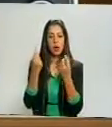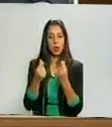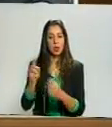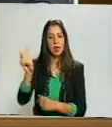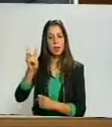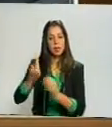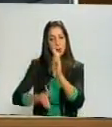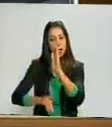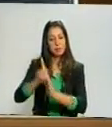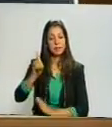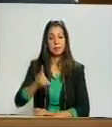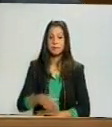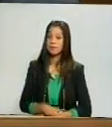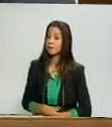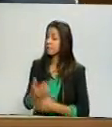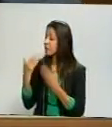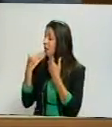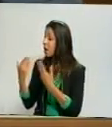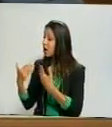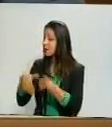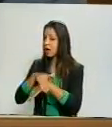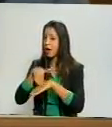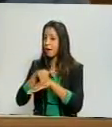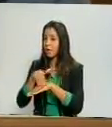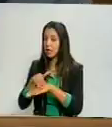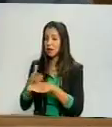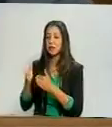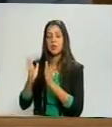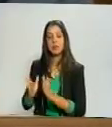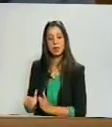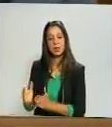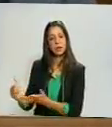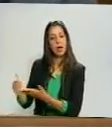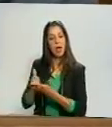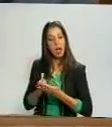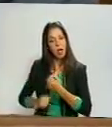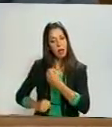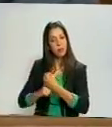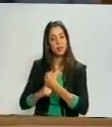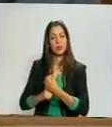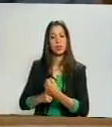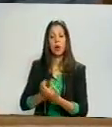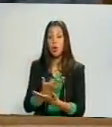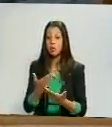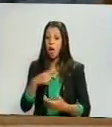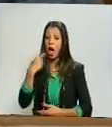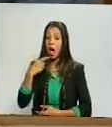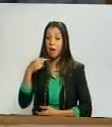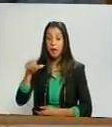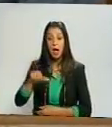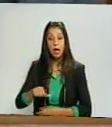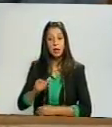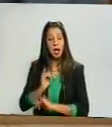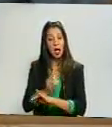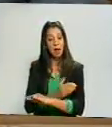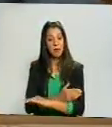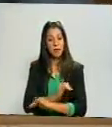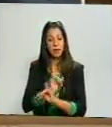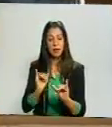productivo. Ministro, muchísimas gracias por habernos acompañado en este debate. Si usted quiere decir algunas palabras finales.